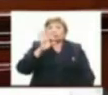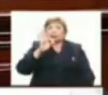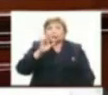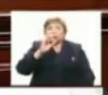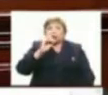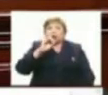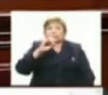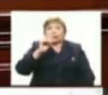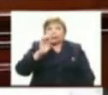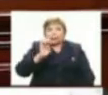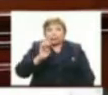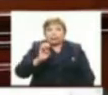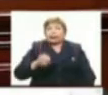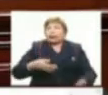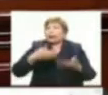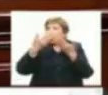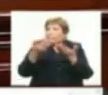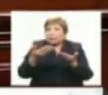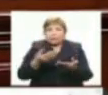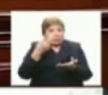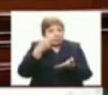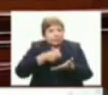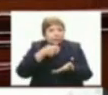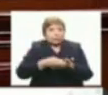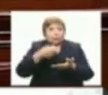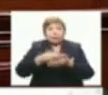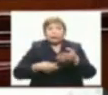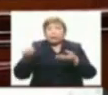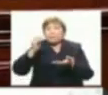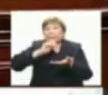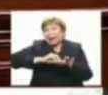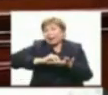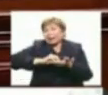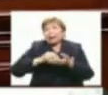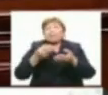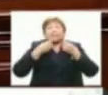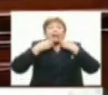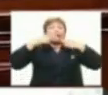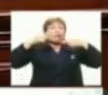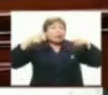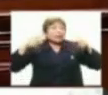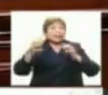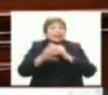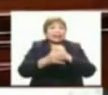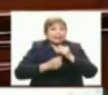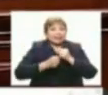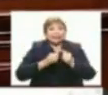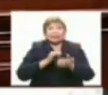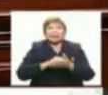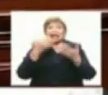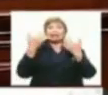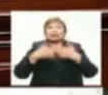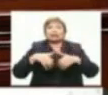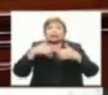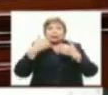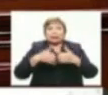OIT. Dotaremos de un mayor presupuesto a las diversas direcciones para fomentar el rescate y la promoción de la industria, de